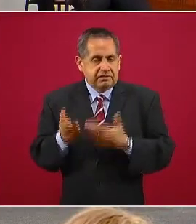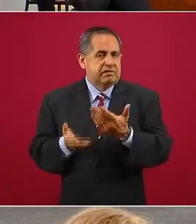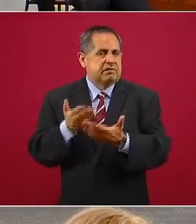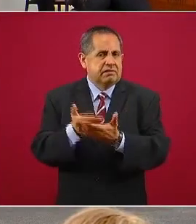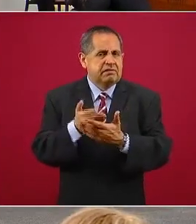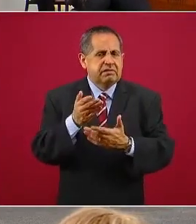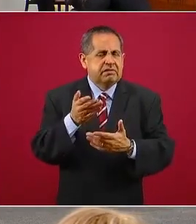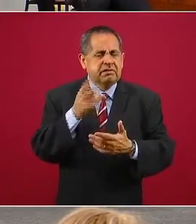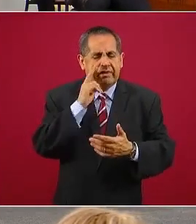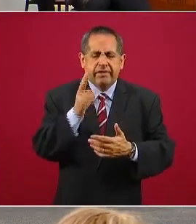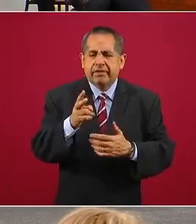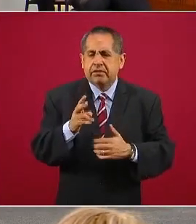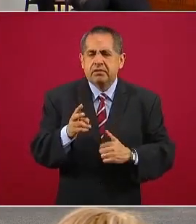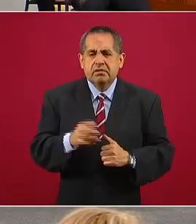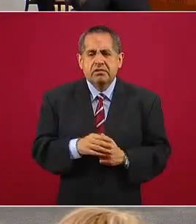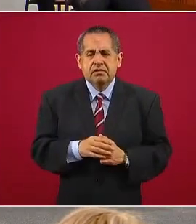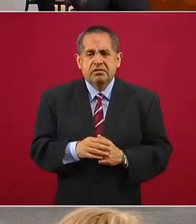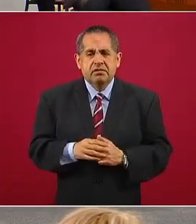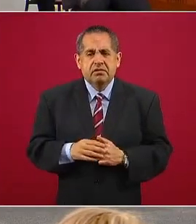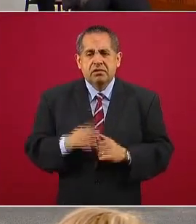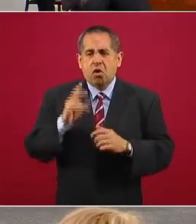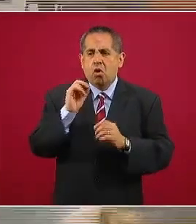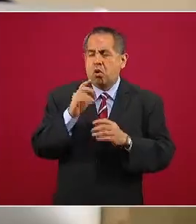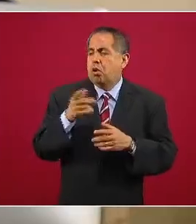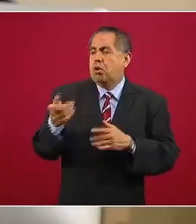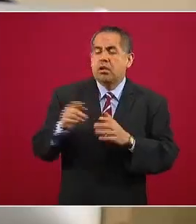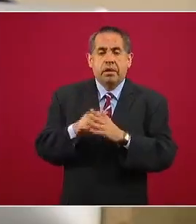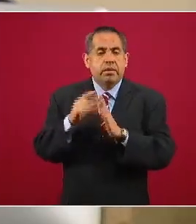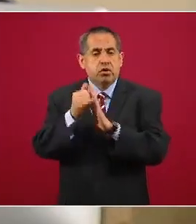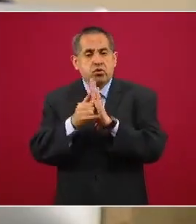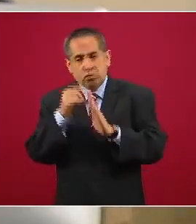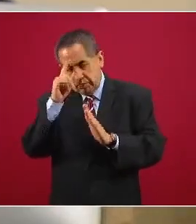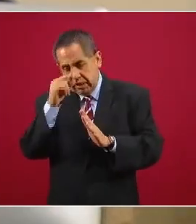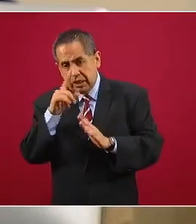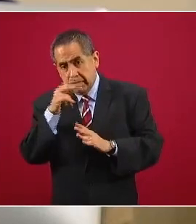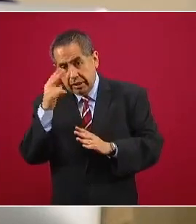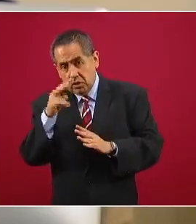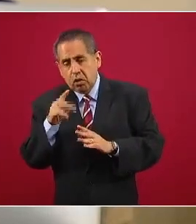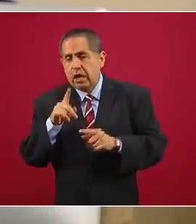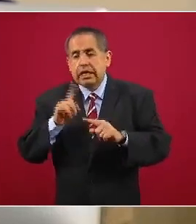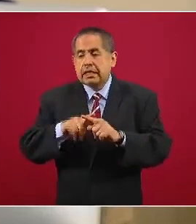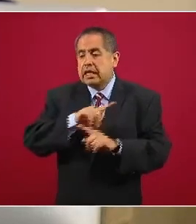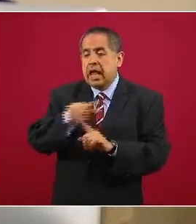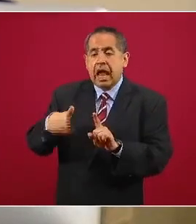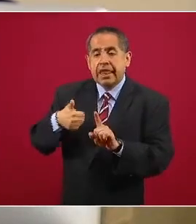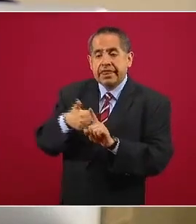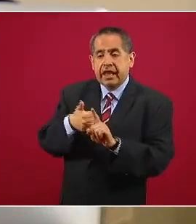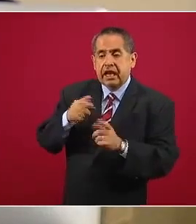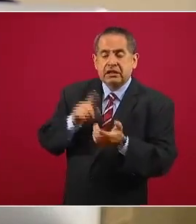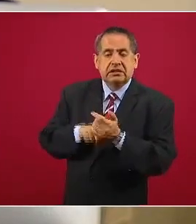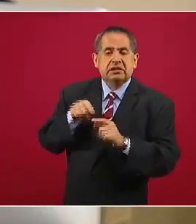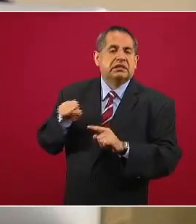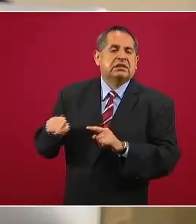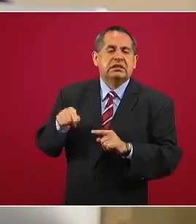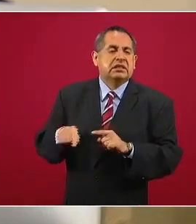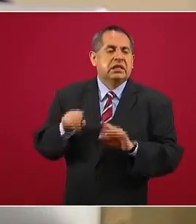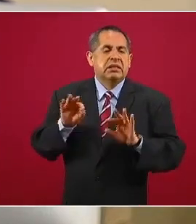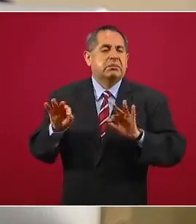presentar, si es posible, a YouTube México, se investigue quién está detrás de esta cuenta en especial,